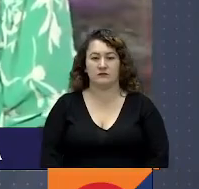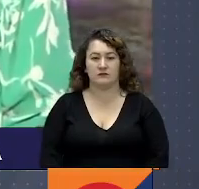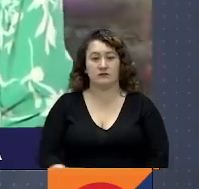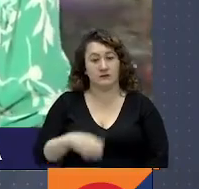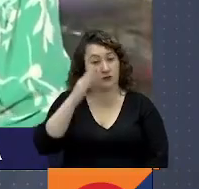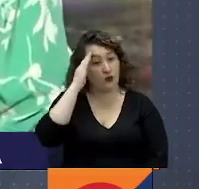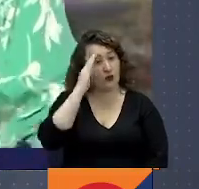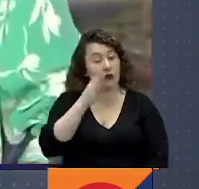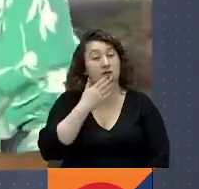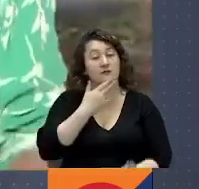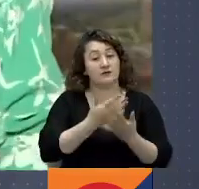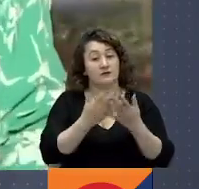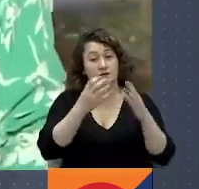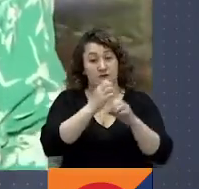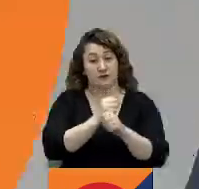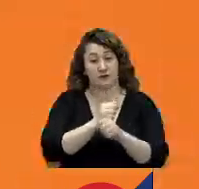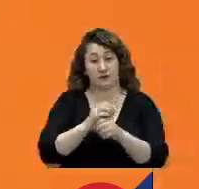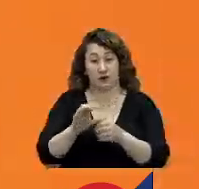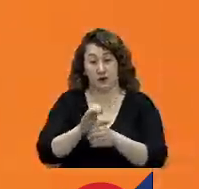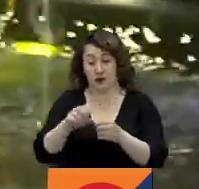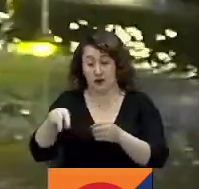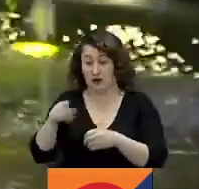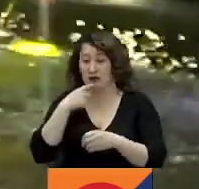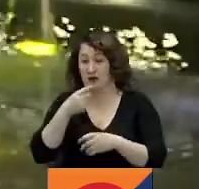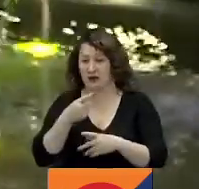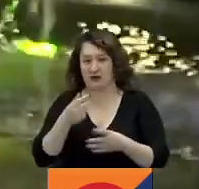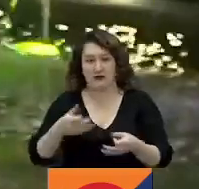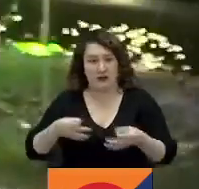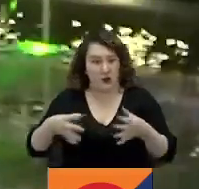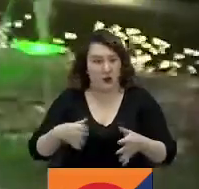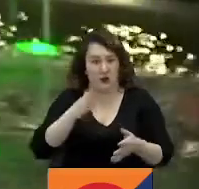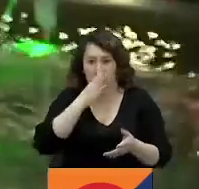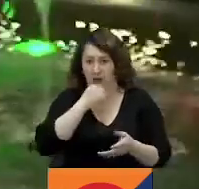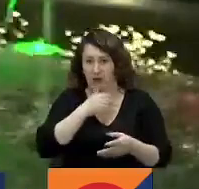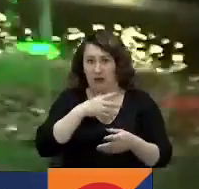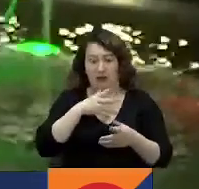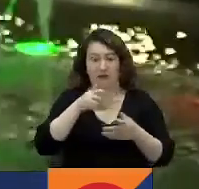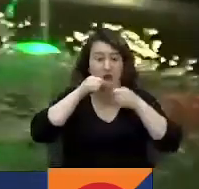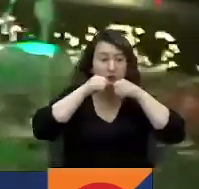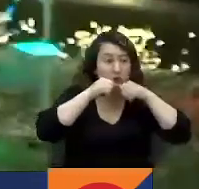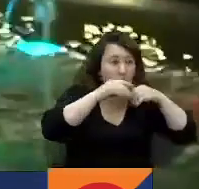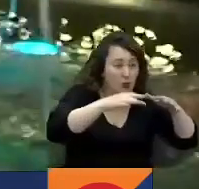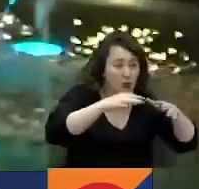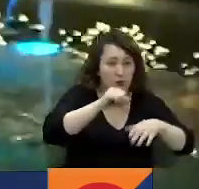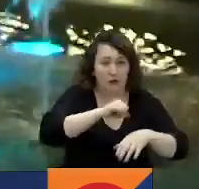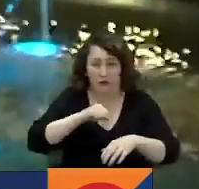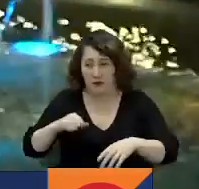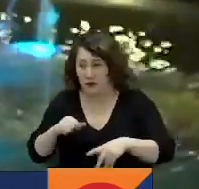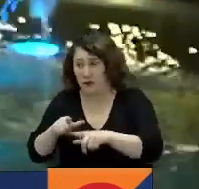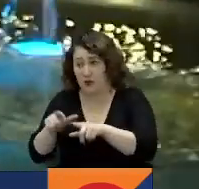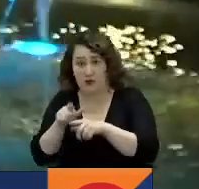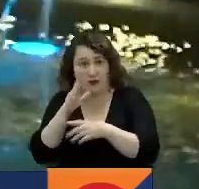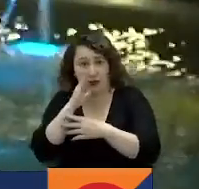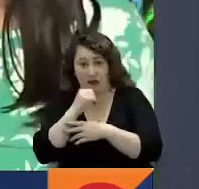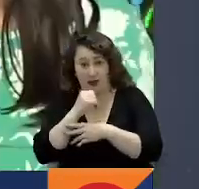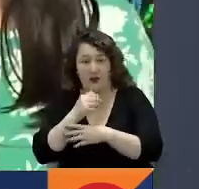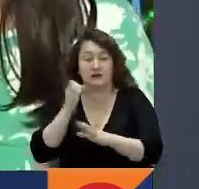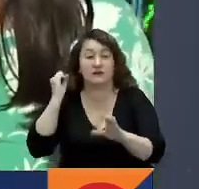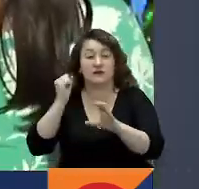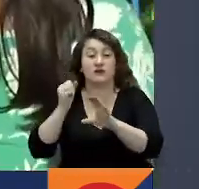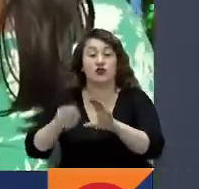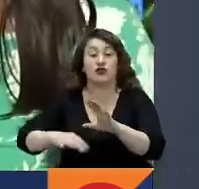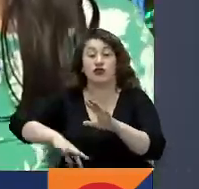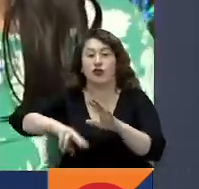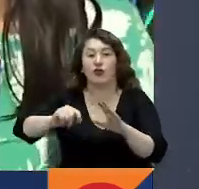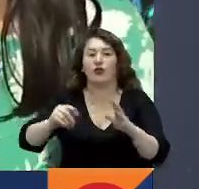Hola, Maris, muy buenas noches. La ciudadanía asegura que ya no se sienten seguros ni en lugares públicos ni privados, y es que los últimos atracos registrados en